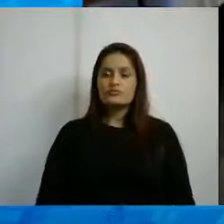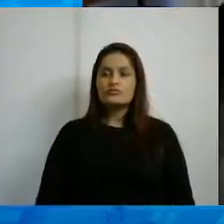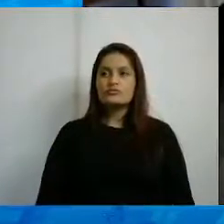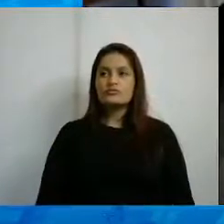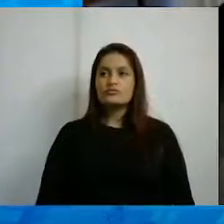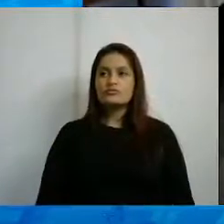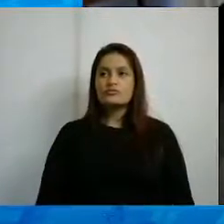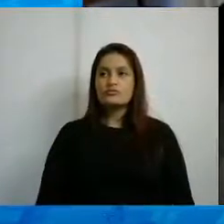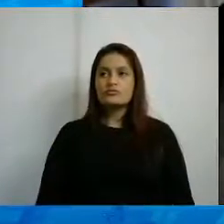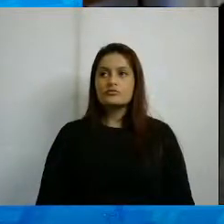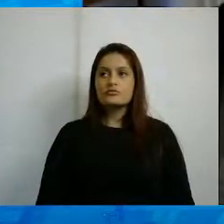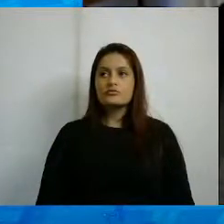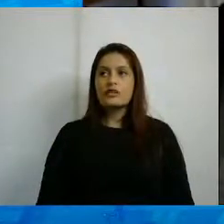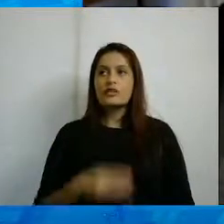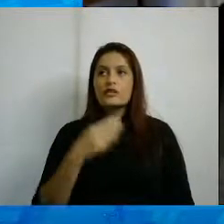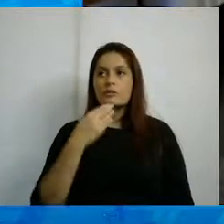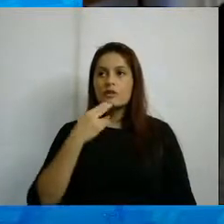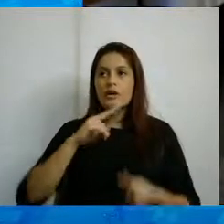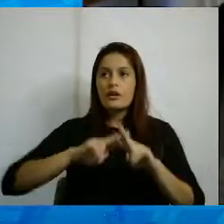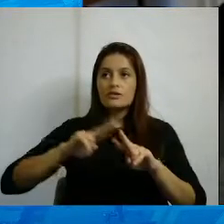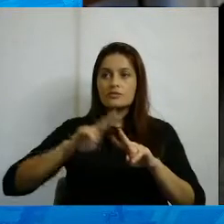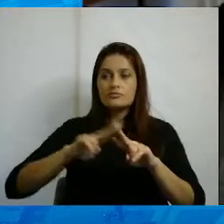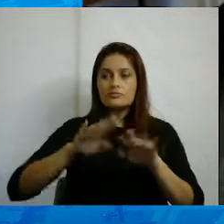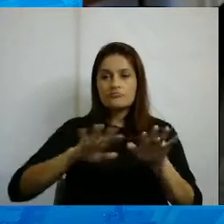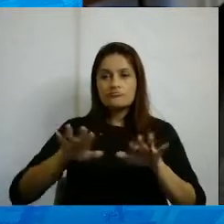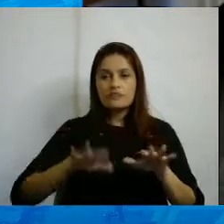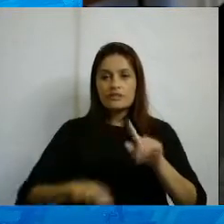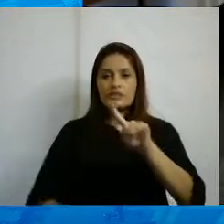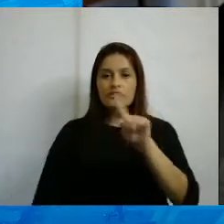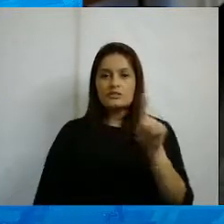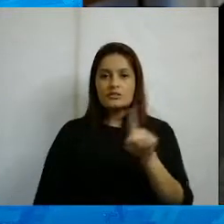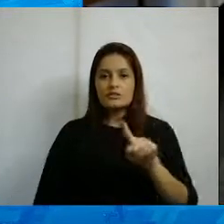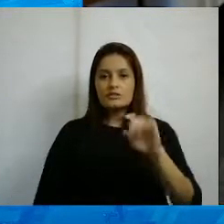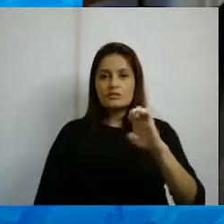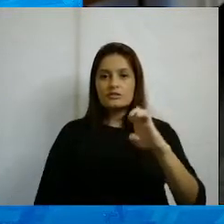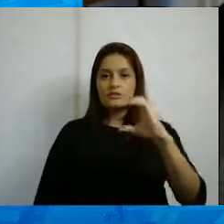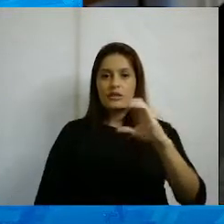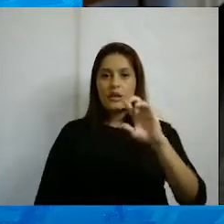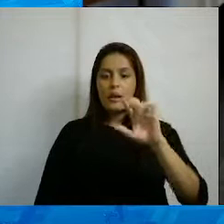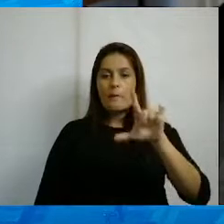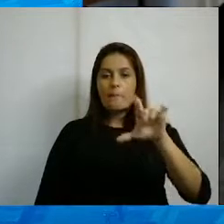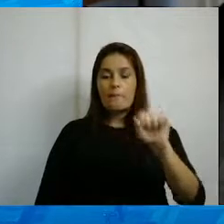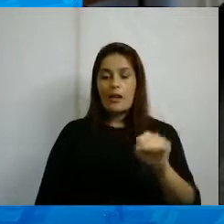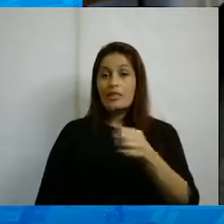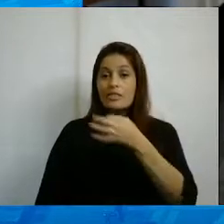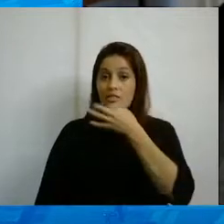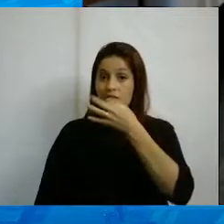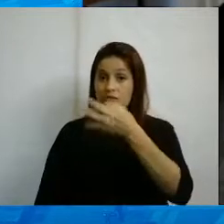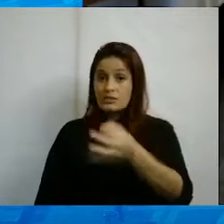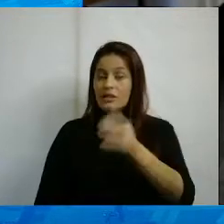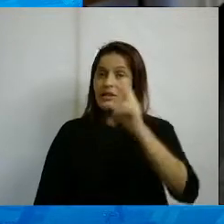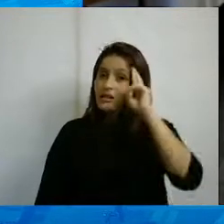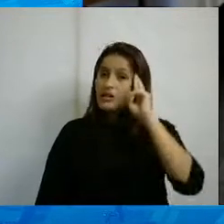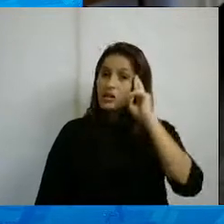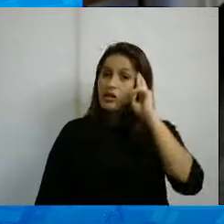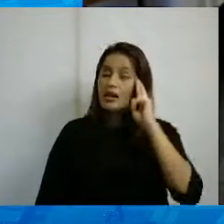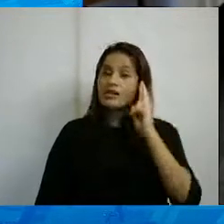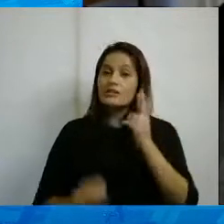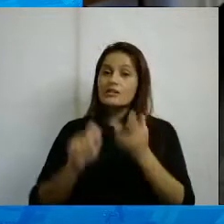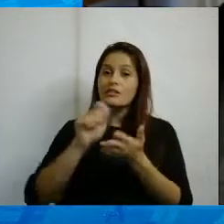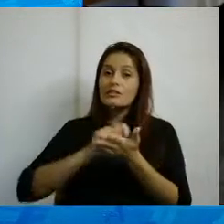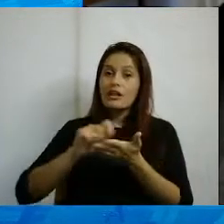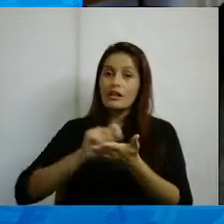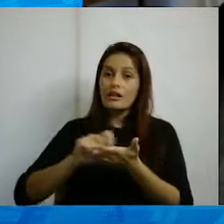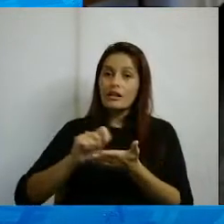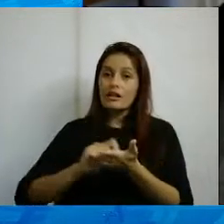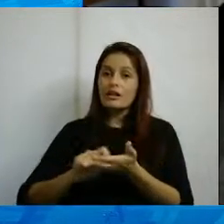La gestión también, trabajo con el equipo de SECPLA, mencionar y recordar que hay tarea para enviar al